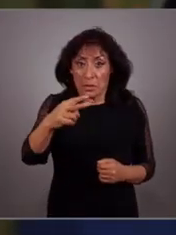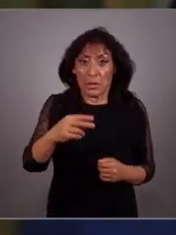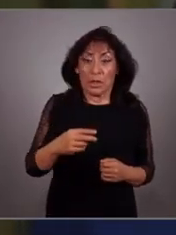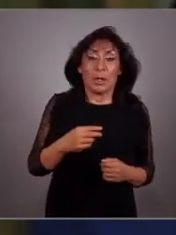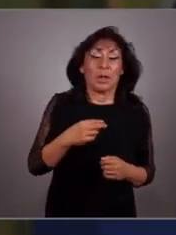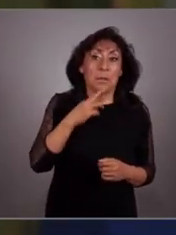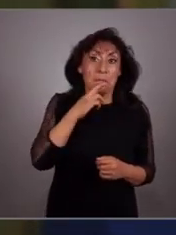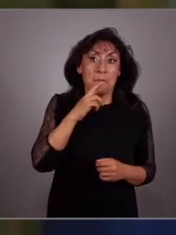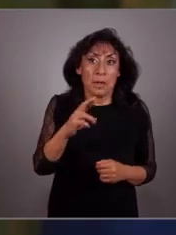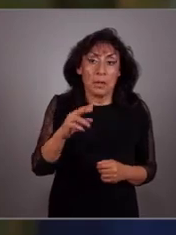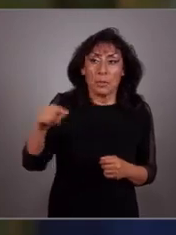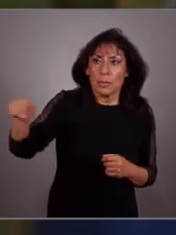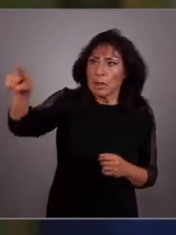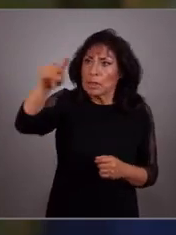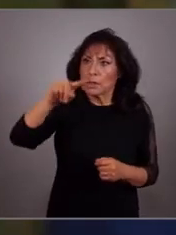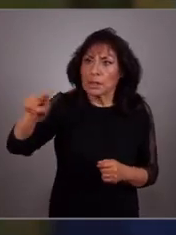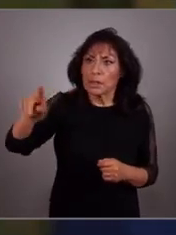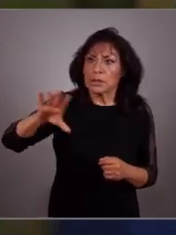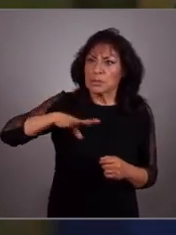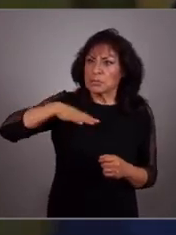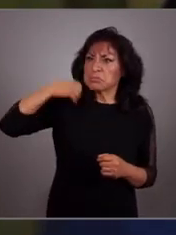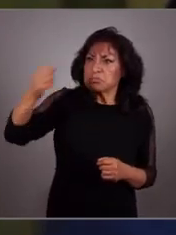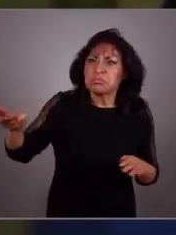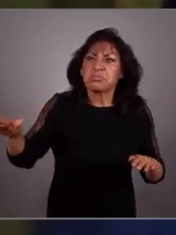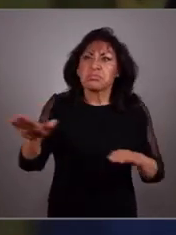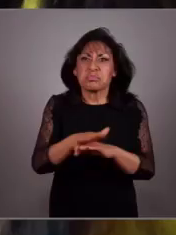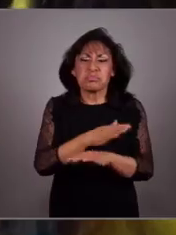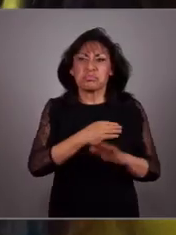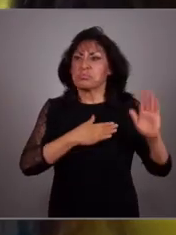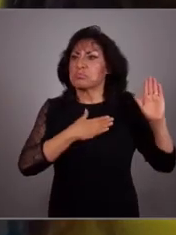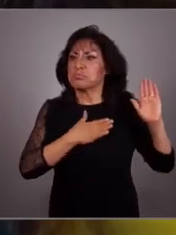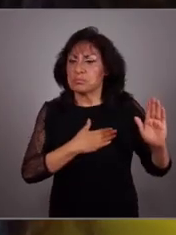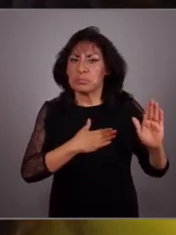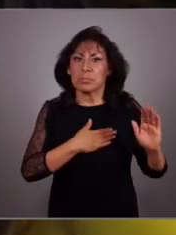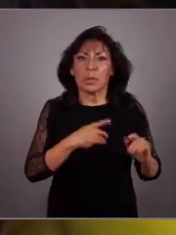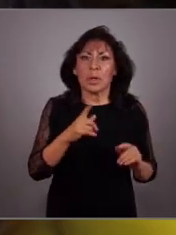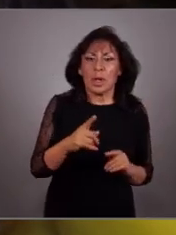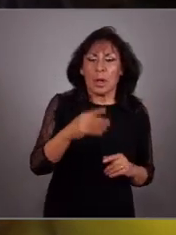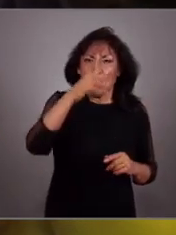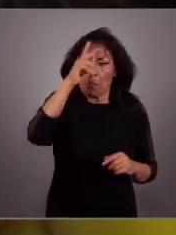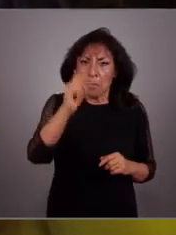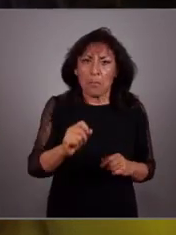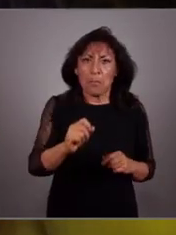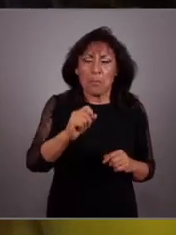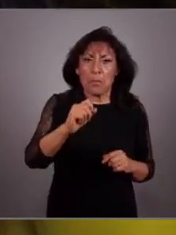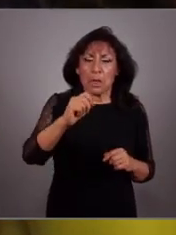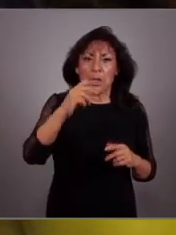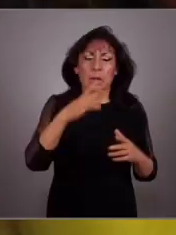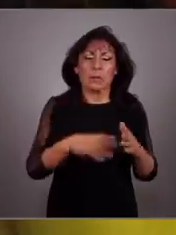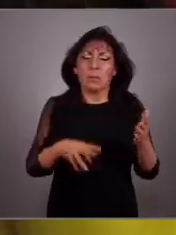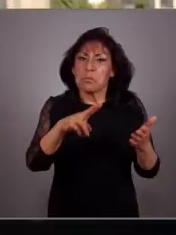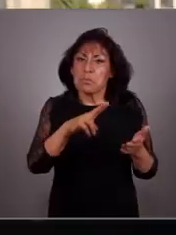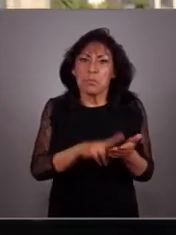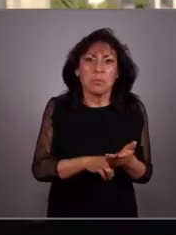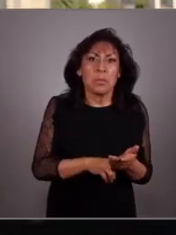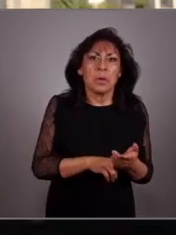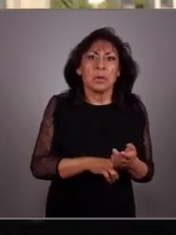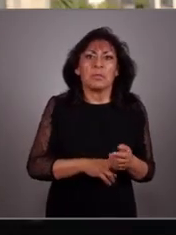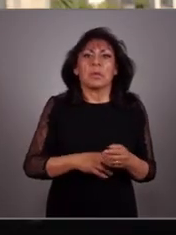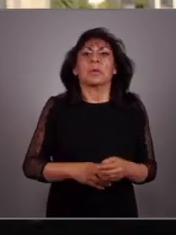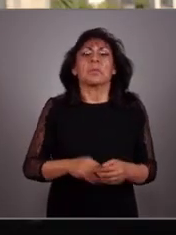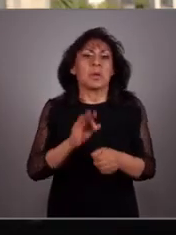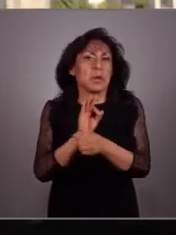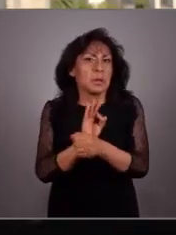México nos compromete a dar respuesta a quienes ya se atrevieron a cambiar. Un México que tenga como principios la defensa de